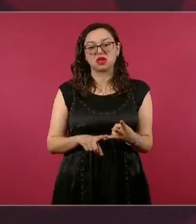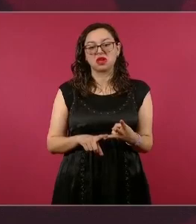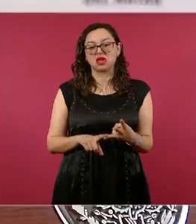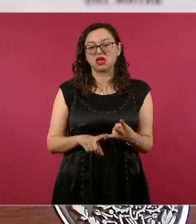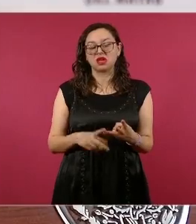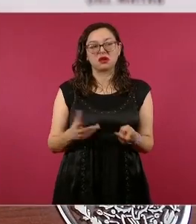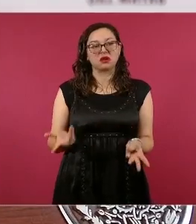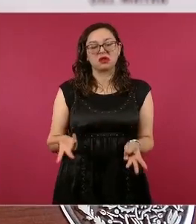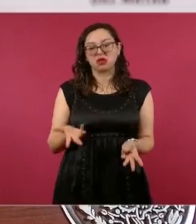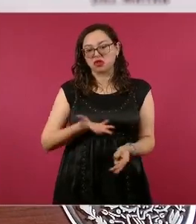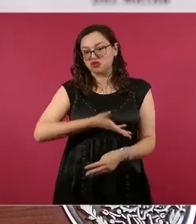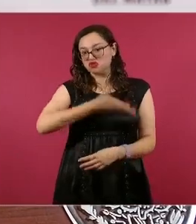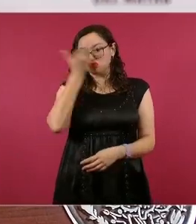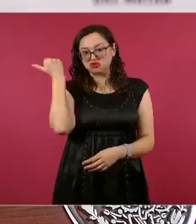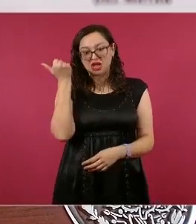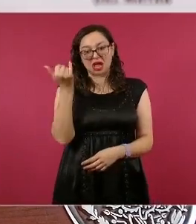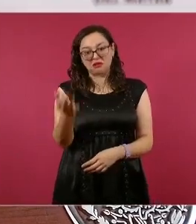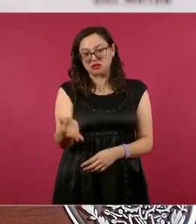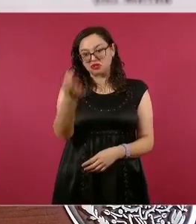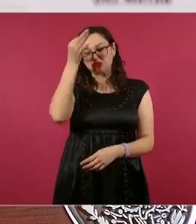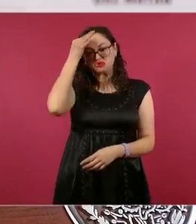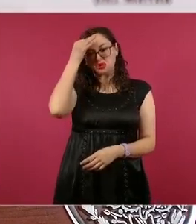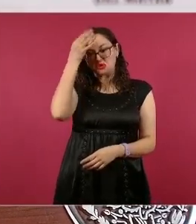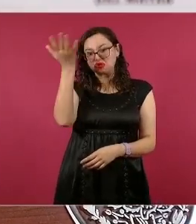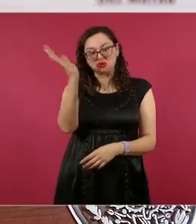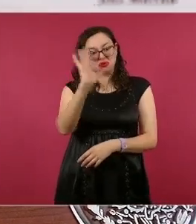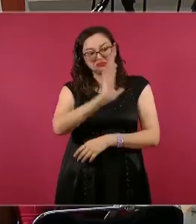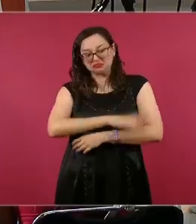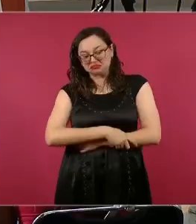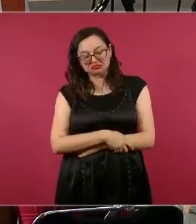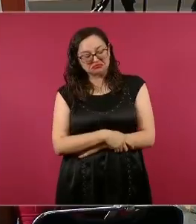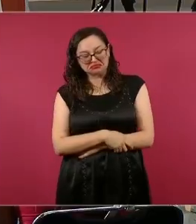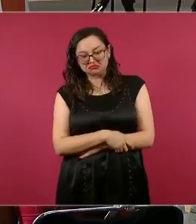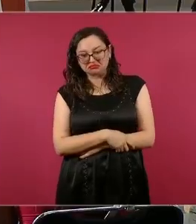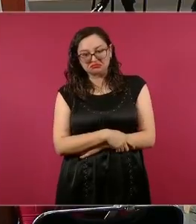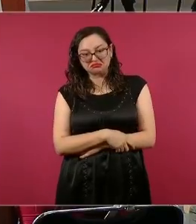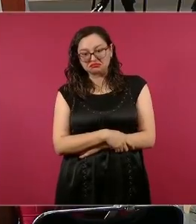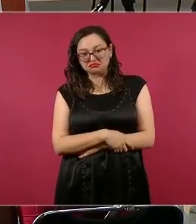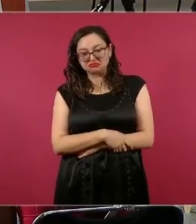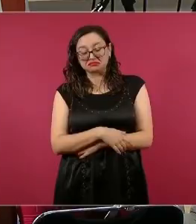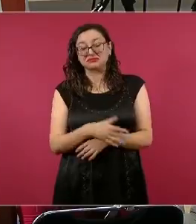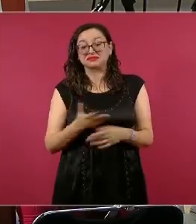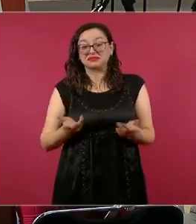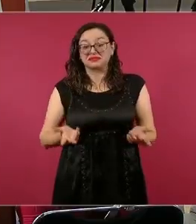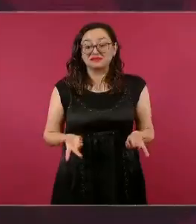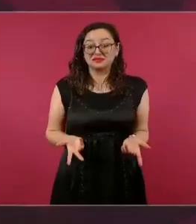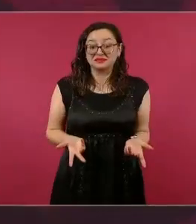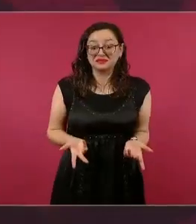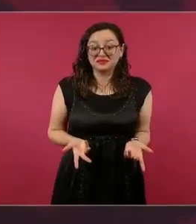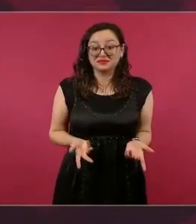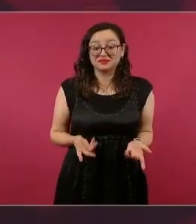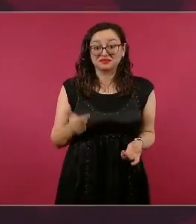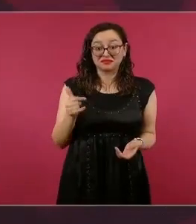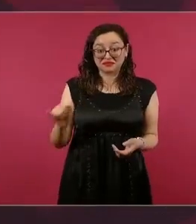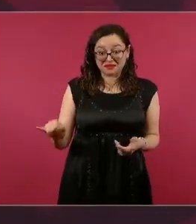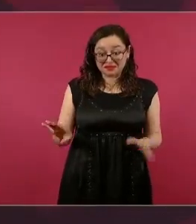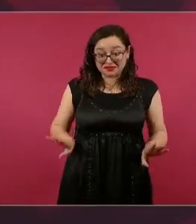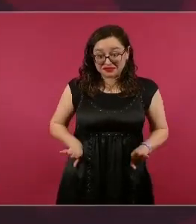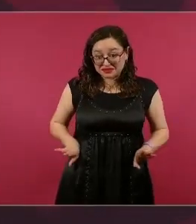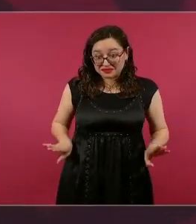el pueblo es tonto. Entonces, mientras sigan pensando